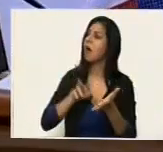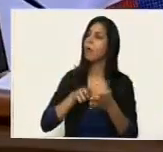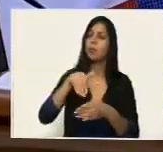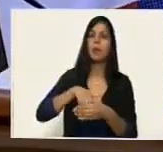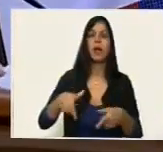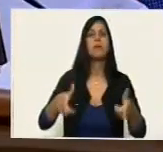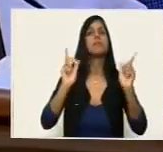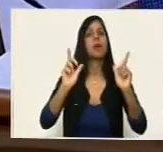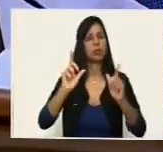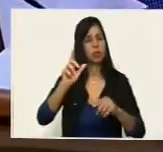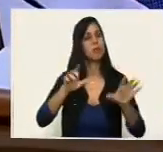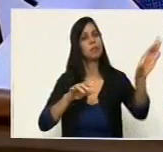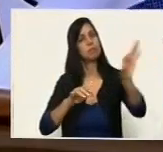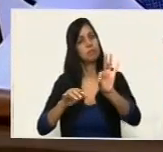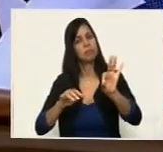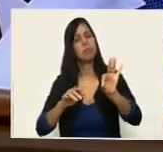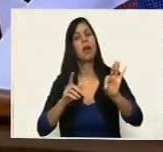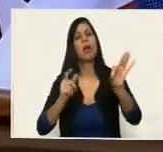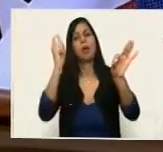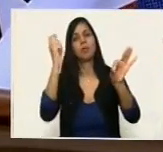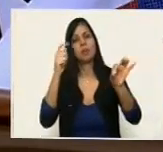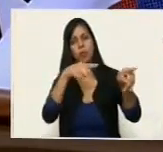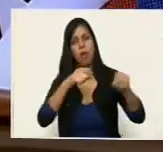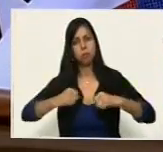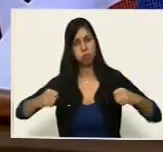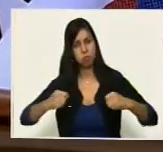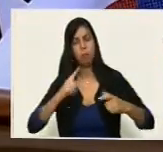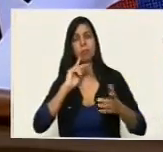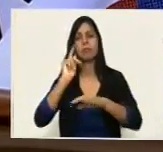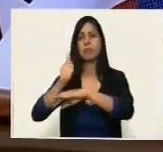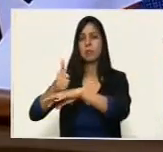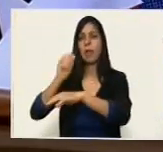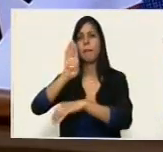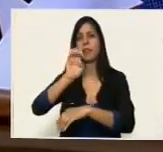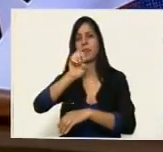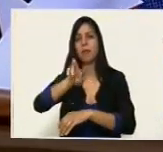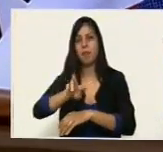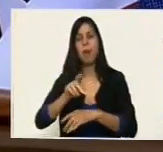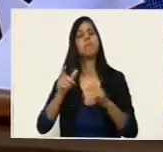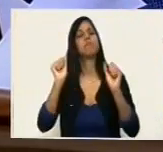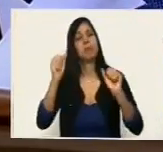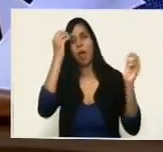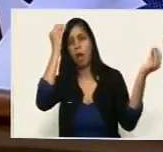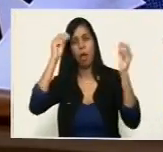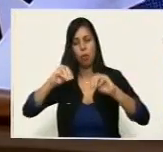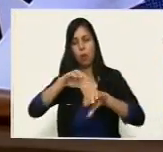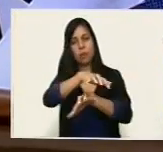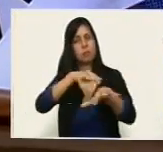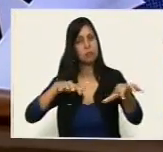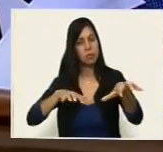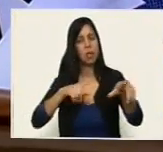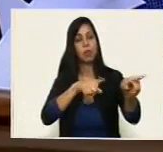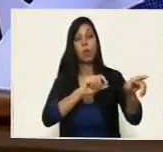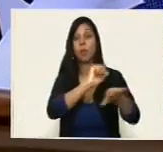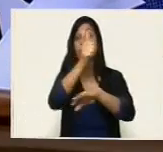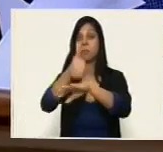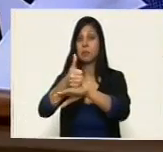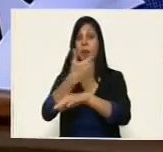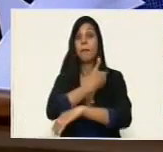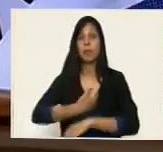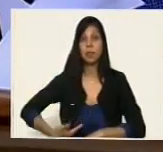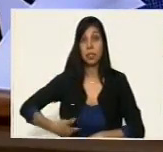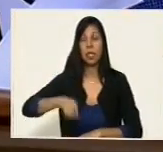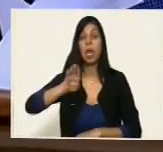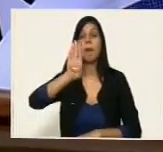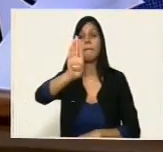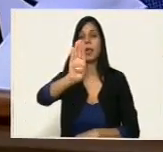ciudadano Calixto José Ortega Sánchez, la cual fue aprobada por unanimidad como presidente del Banco Central de Venezuela.